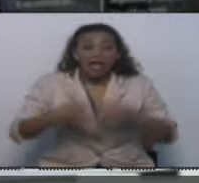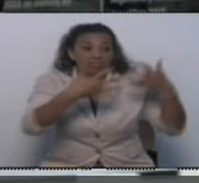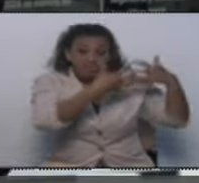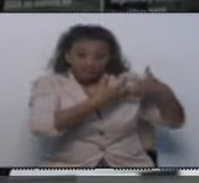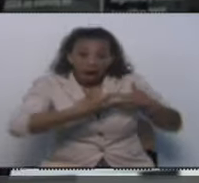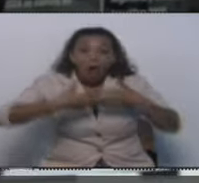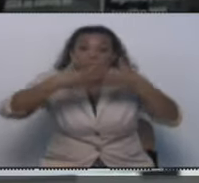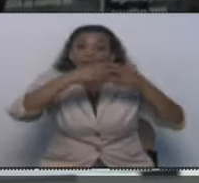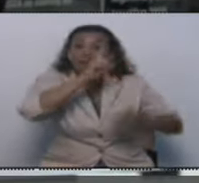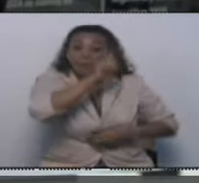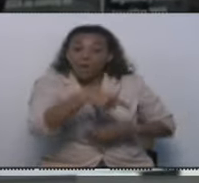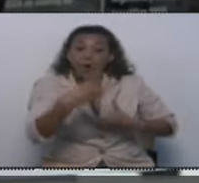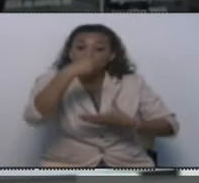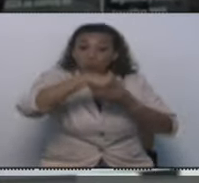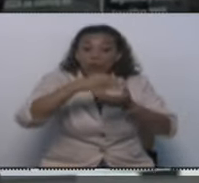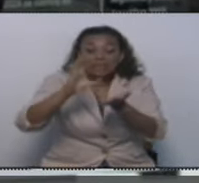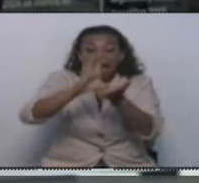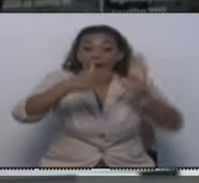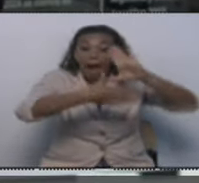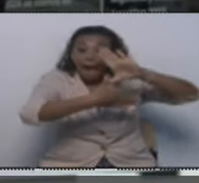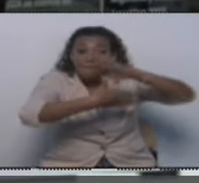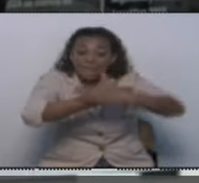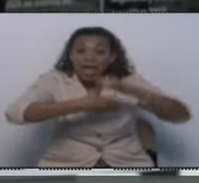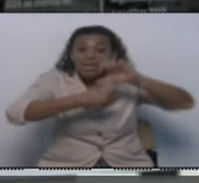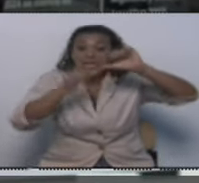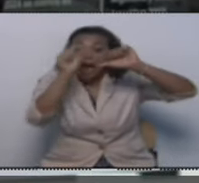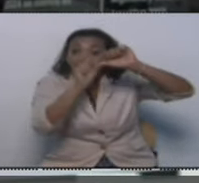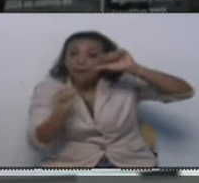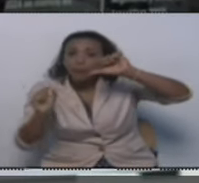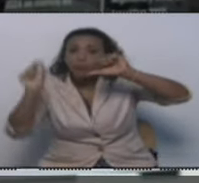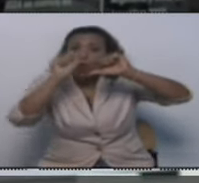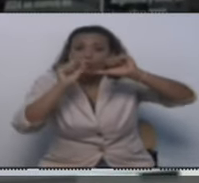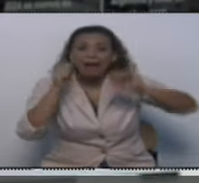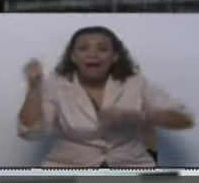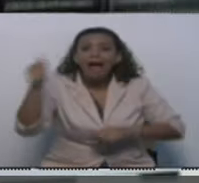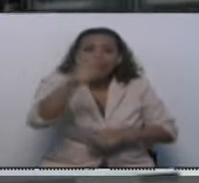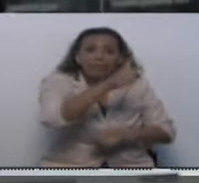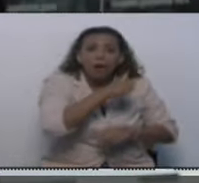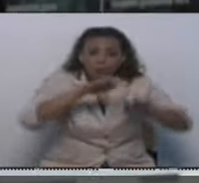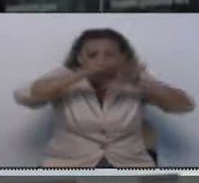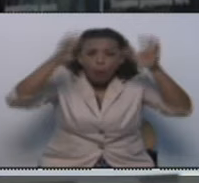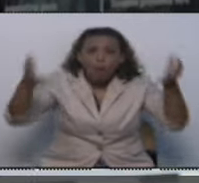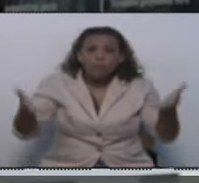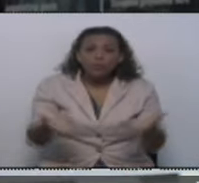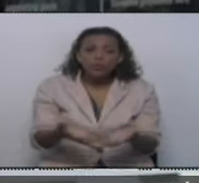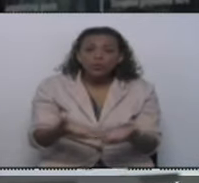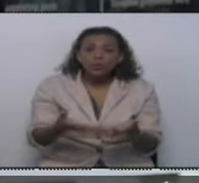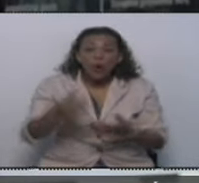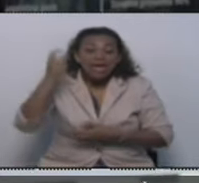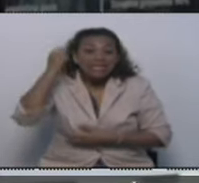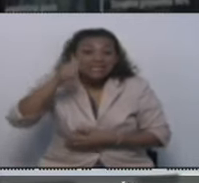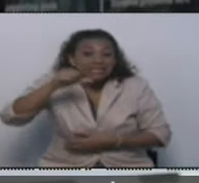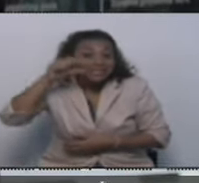Unidos de Norteamérica, en toda América Latina y el Caribe, Iván. Fue en el mundo entero. En Caracas se desarrolló una